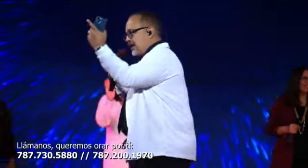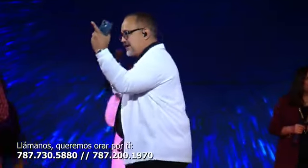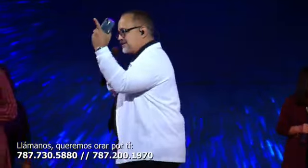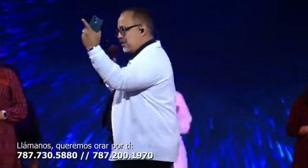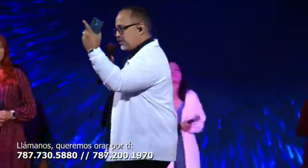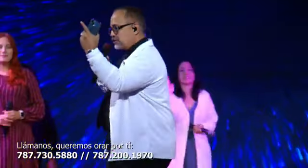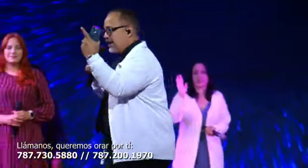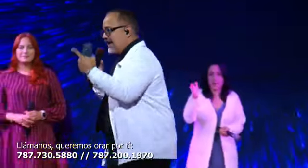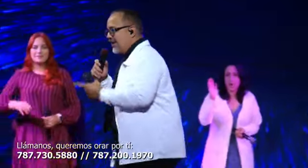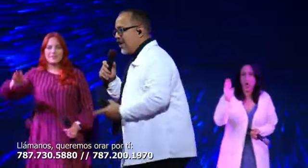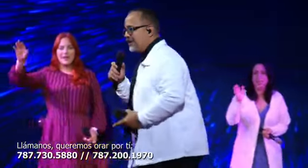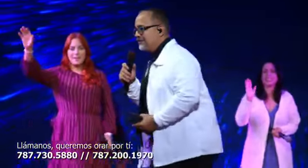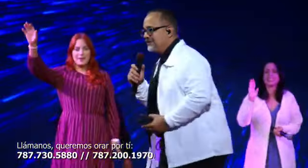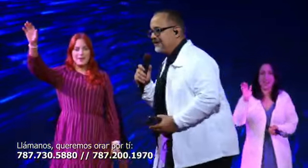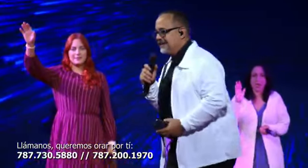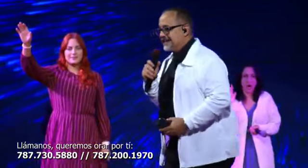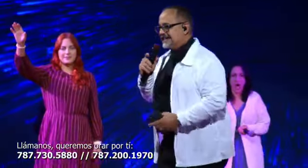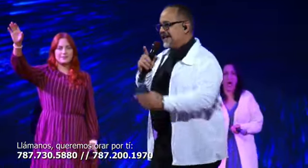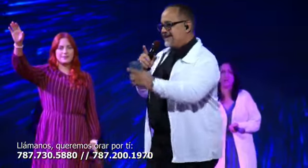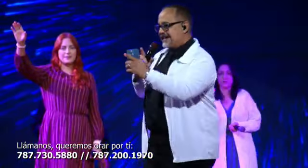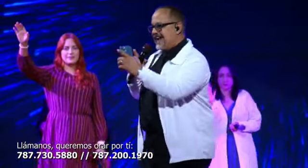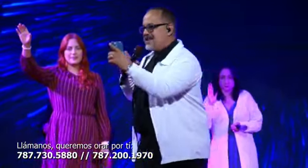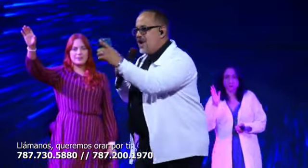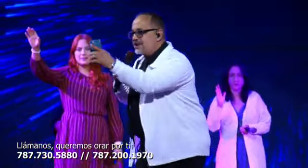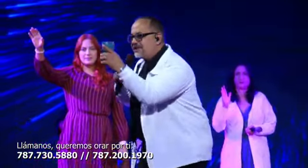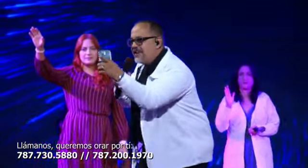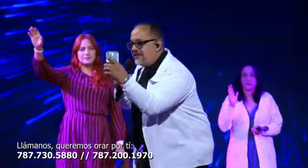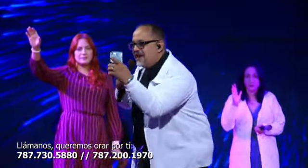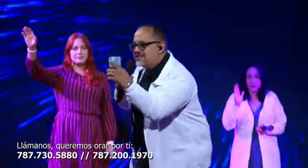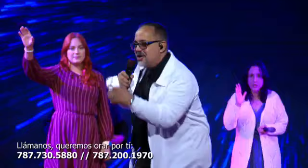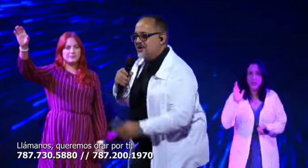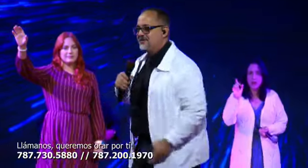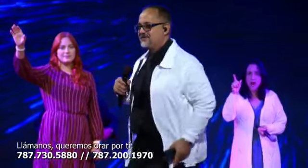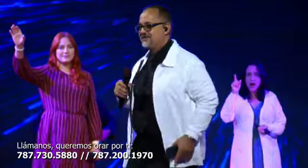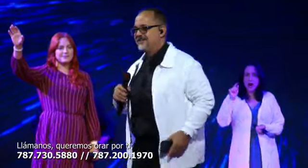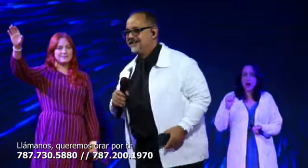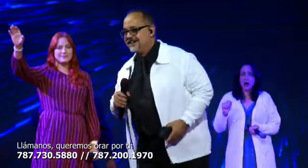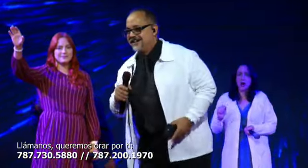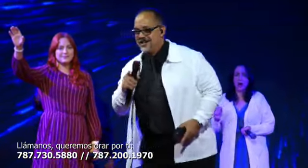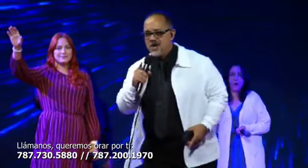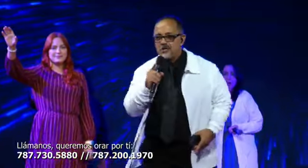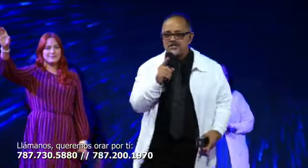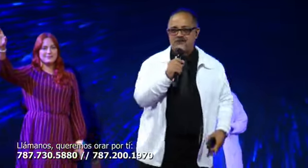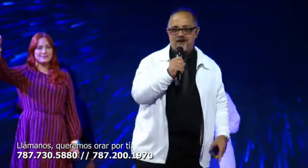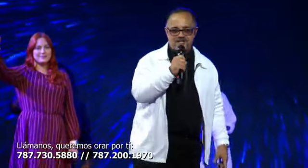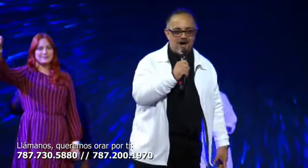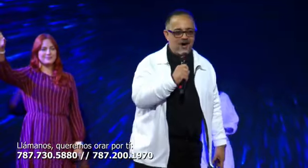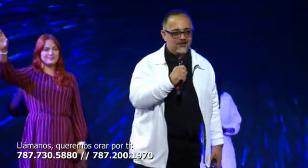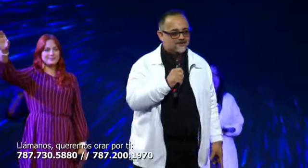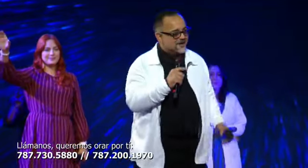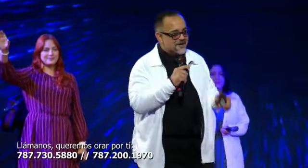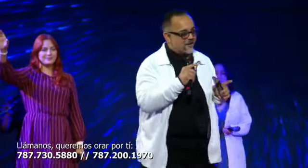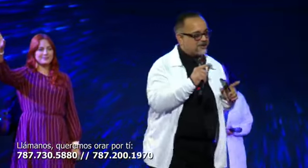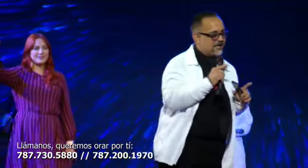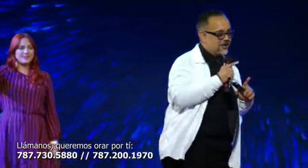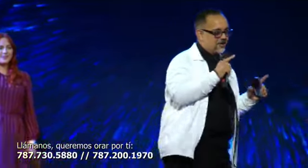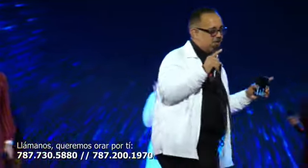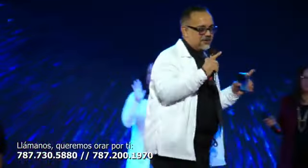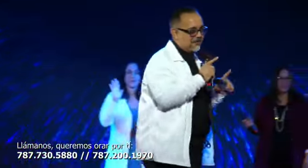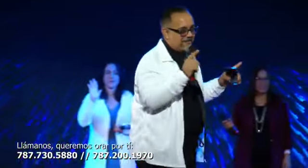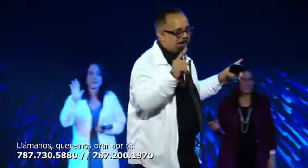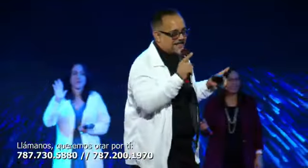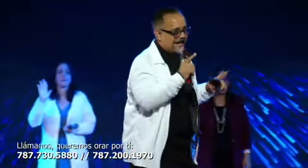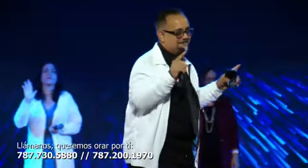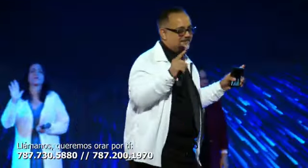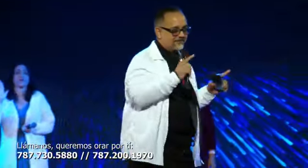tu salvación y tu sanador. Y ¿sabes qué? No te falló. No te falló. Porque Dios